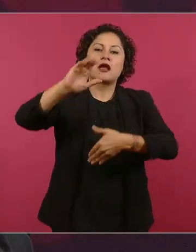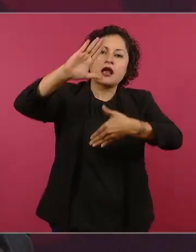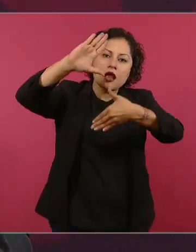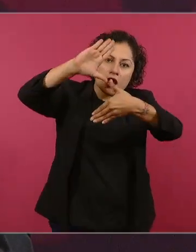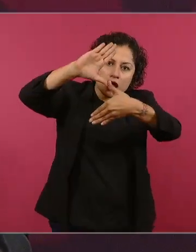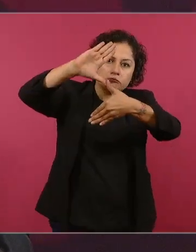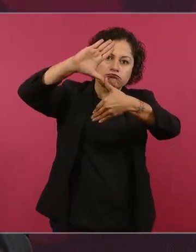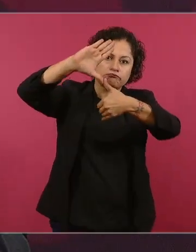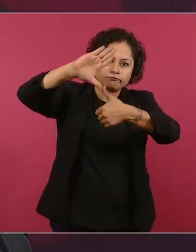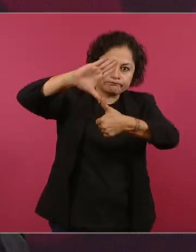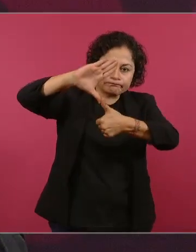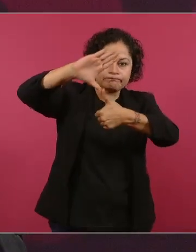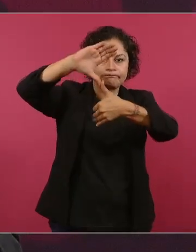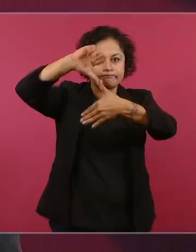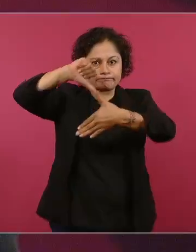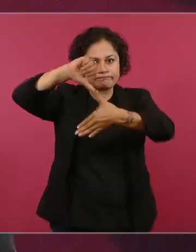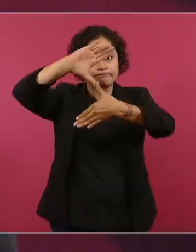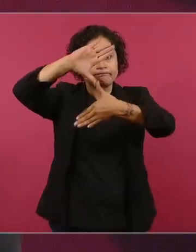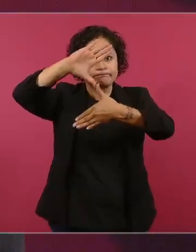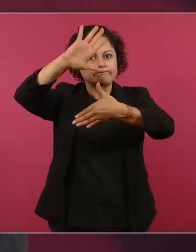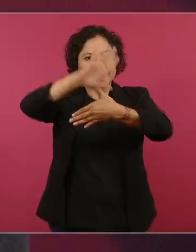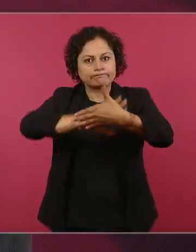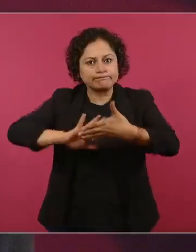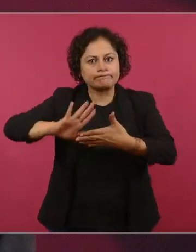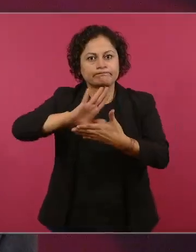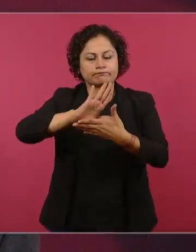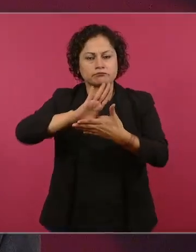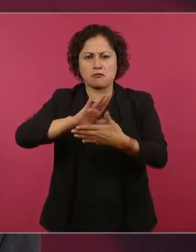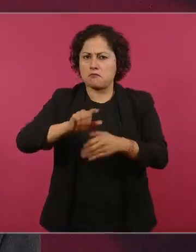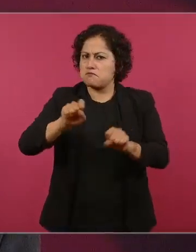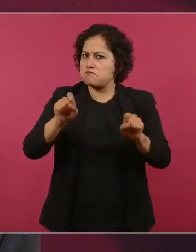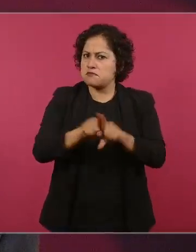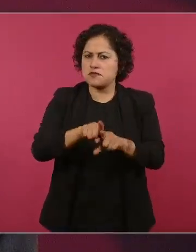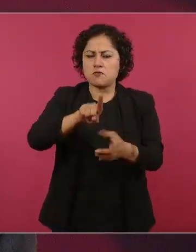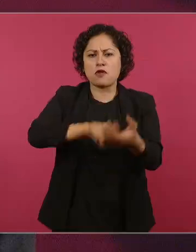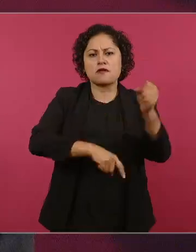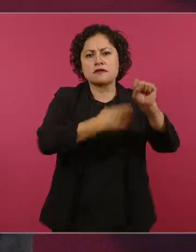fortalecimiento de Estados Unidos y el fortalecimiento de México.